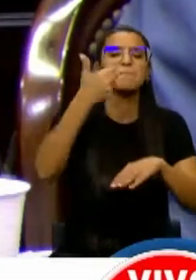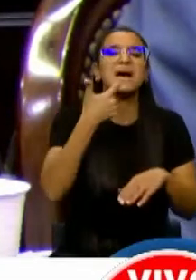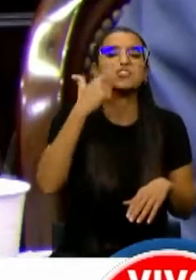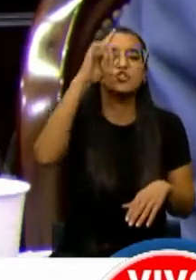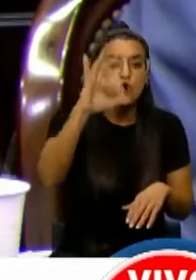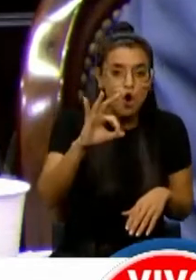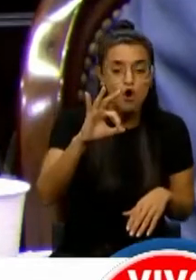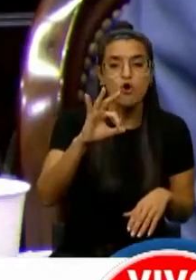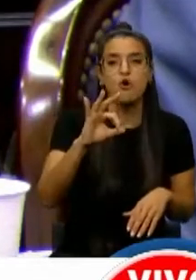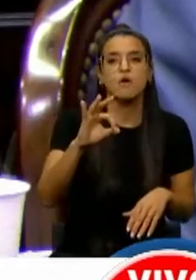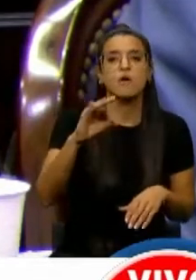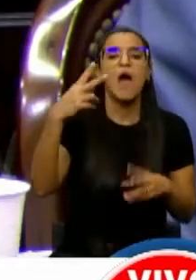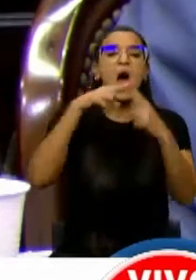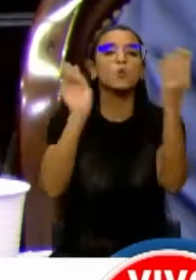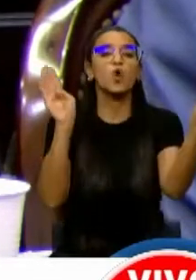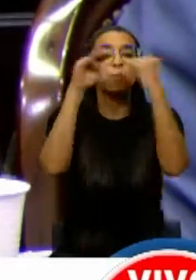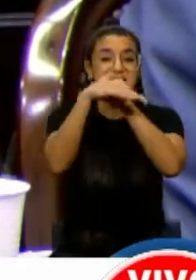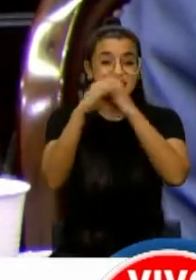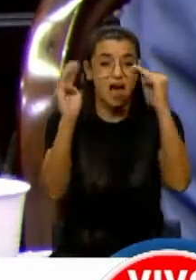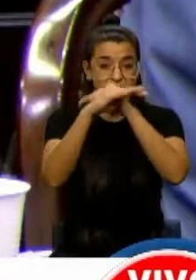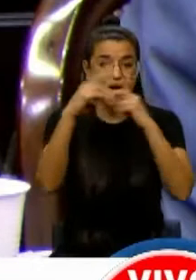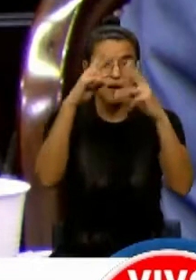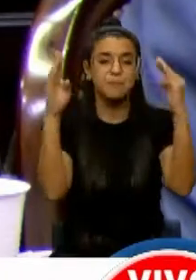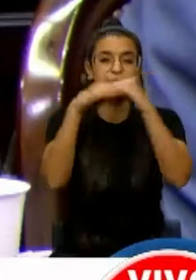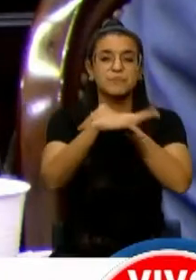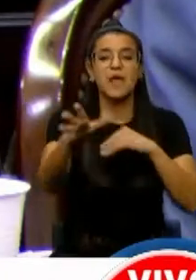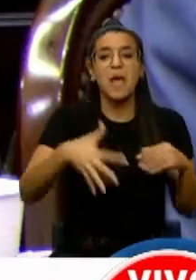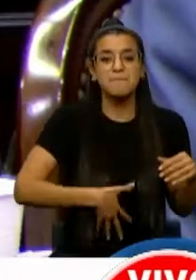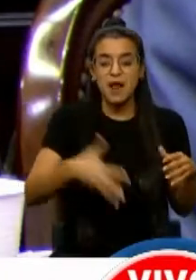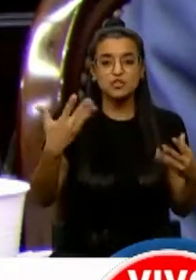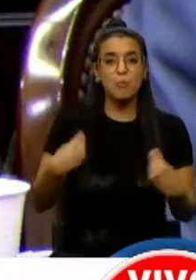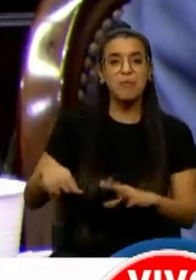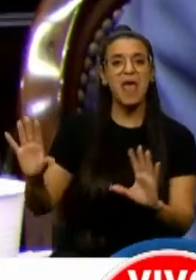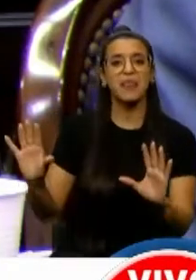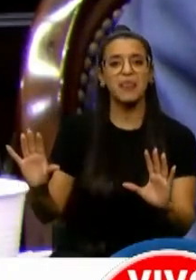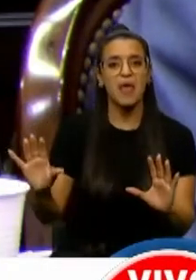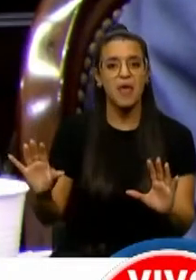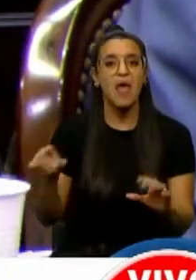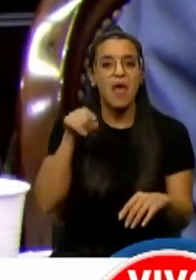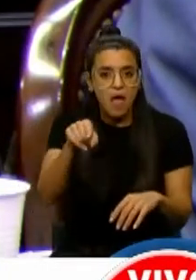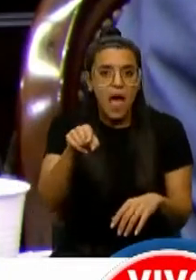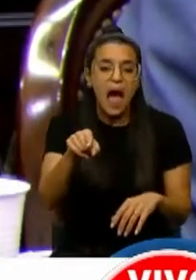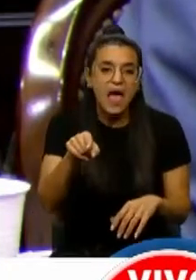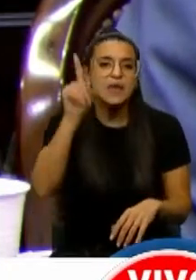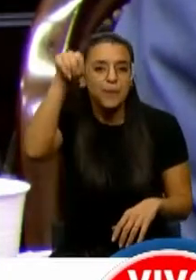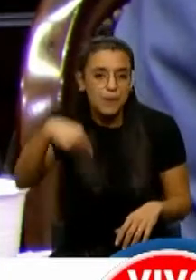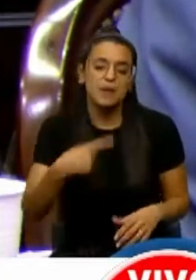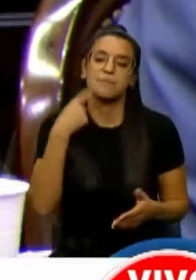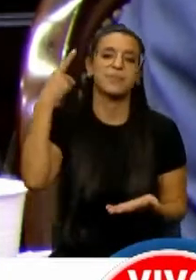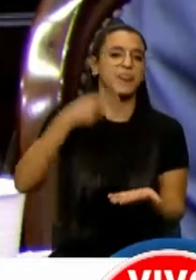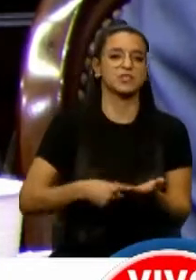Pasco, y la autopista perdió un embarazo. Y es ahí donde se